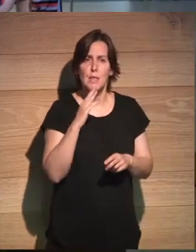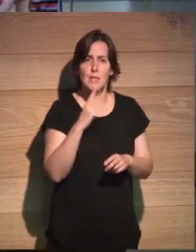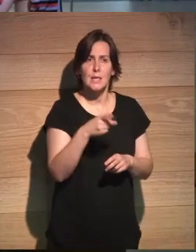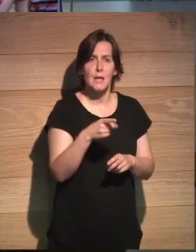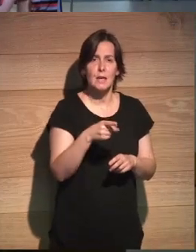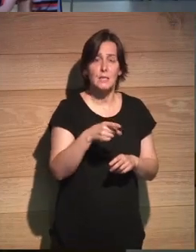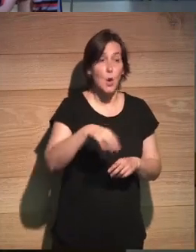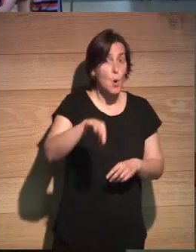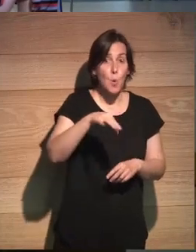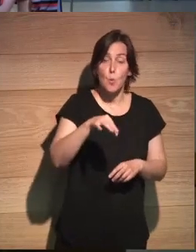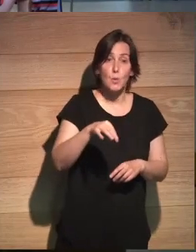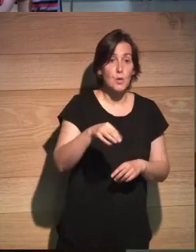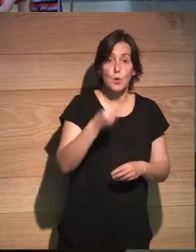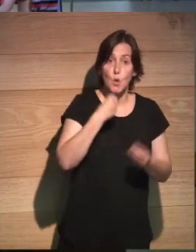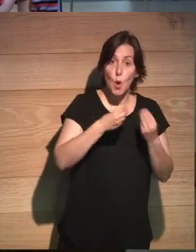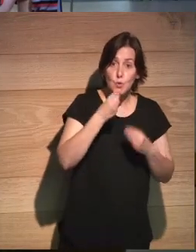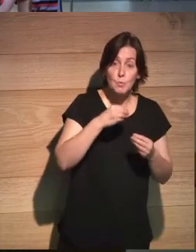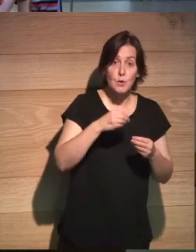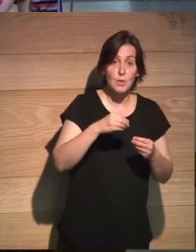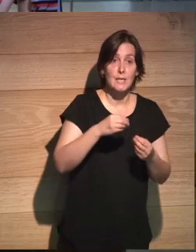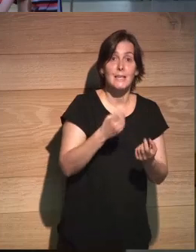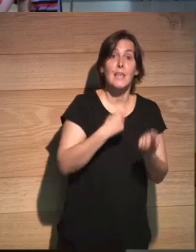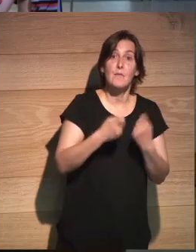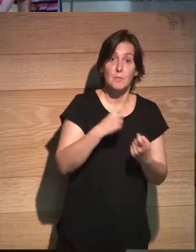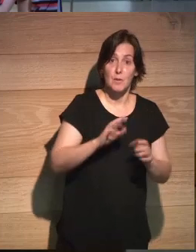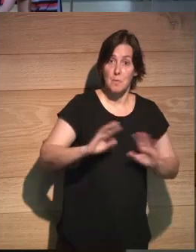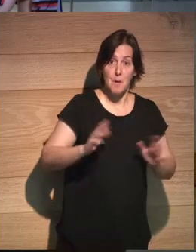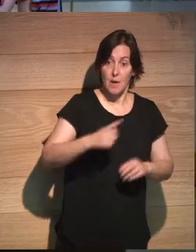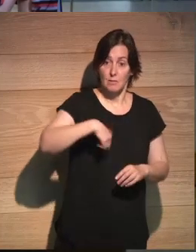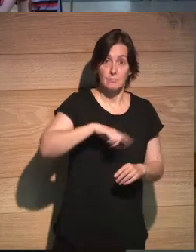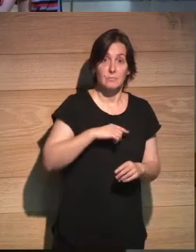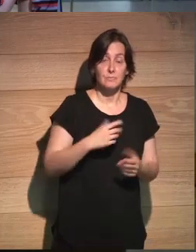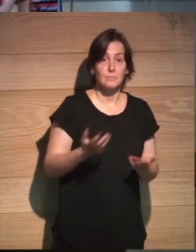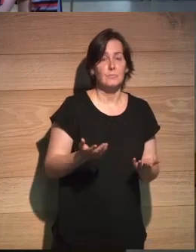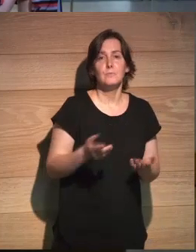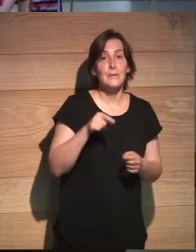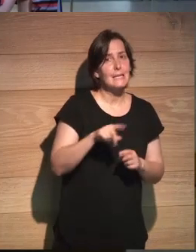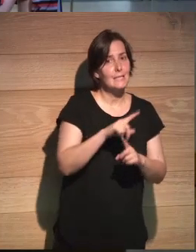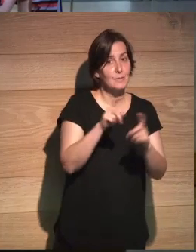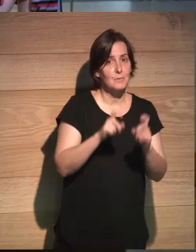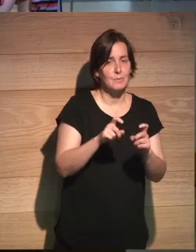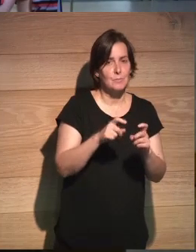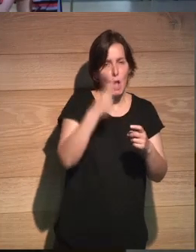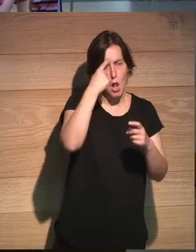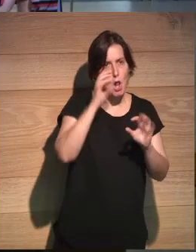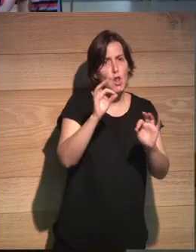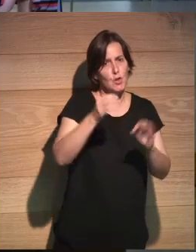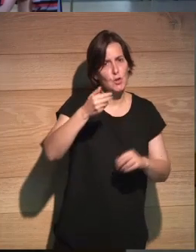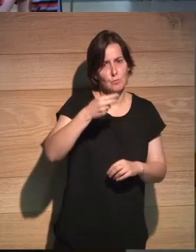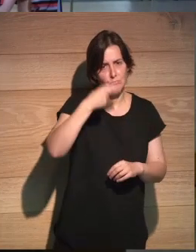únicos consumidores de este tipo de información, ¿no? Y esta es una cuestión, lógicamente, del máximo